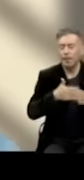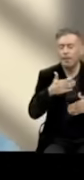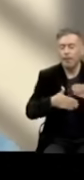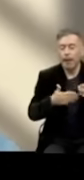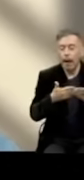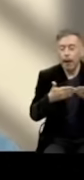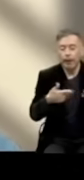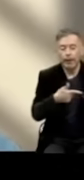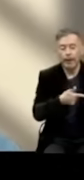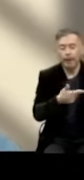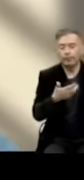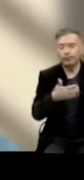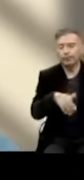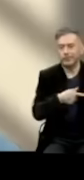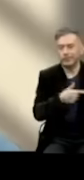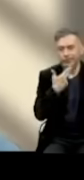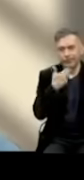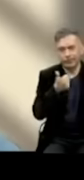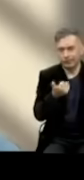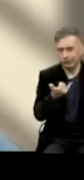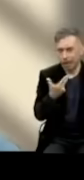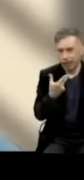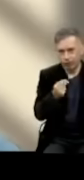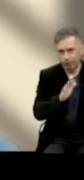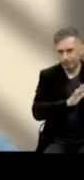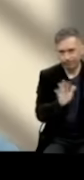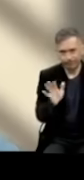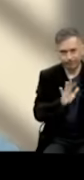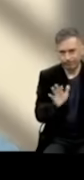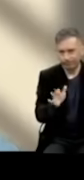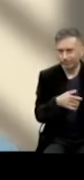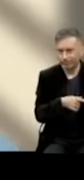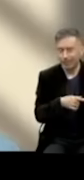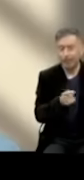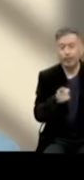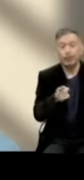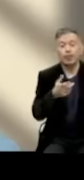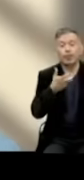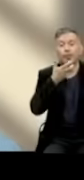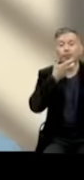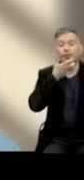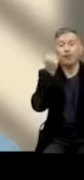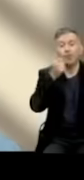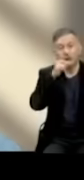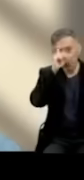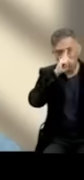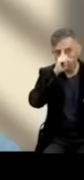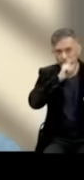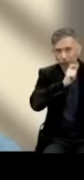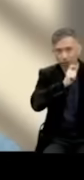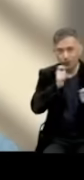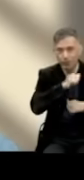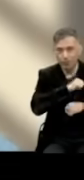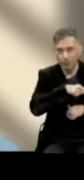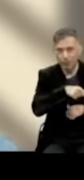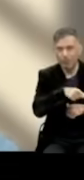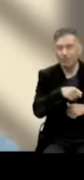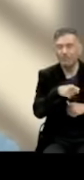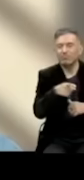Creo que el principal déficit del proceso de selección de consejeros es un déficit